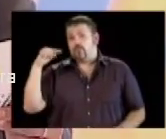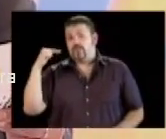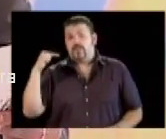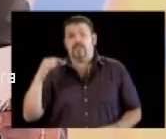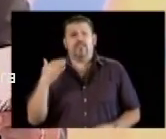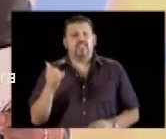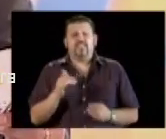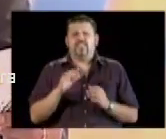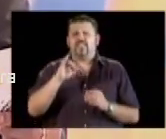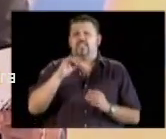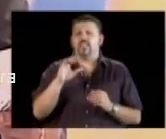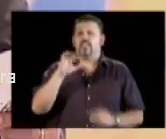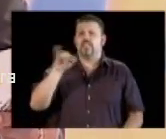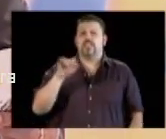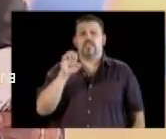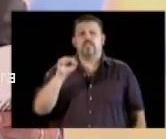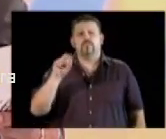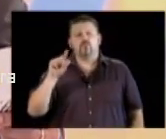José de Jesús Pérez,